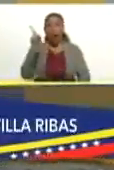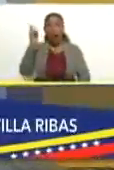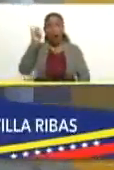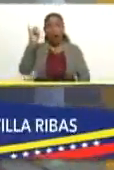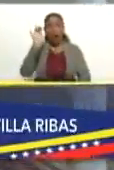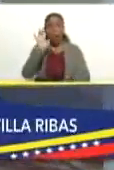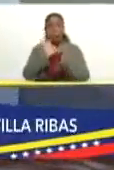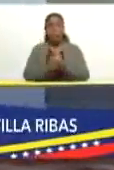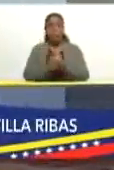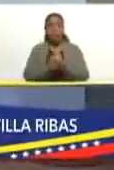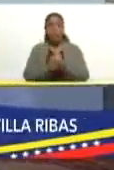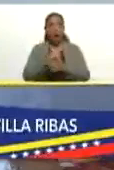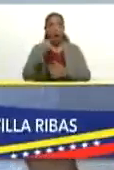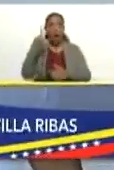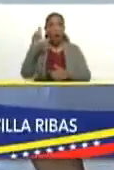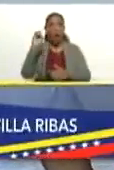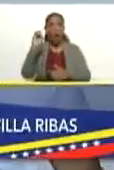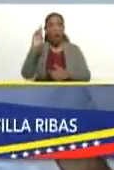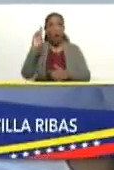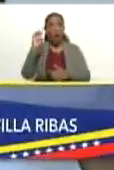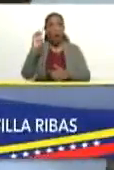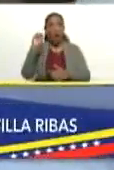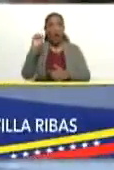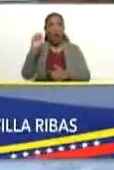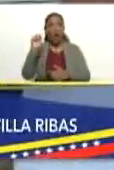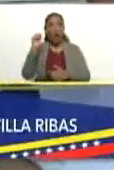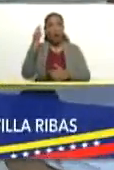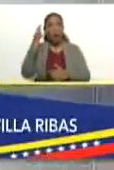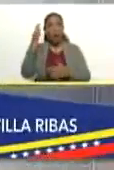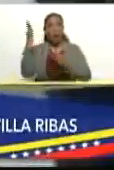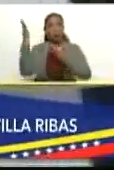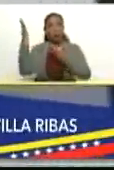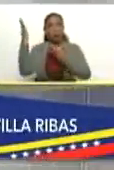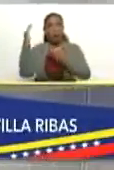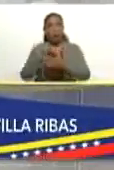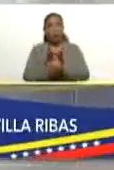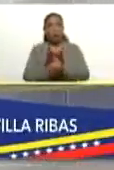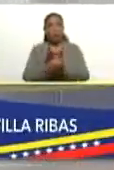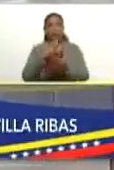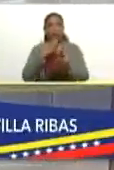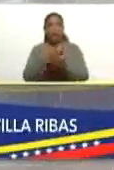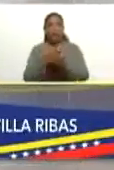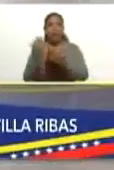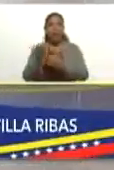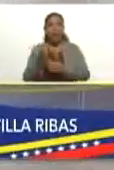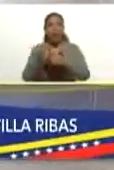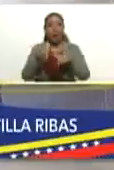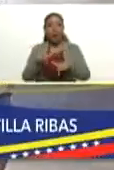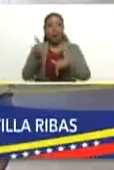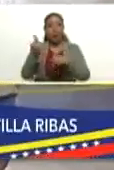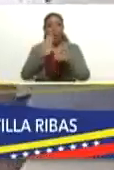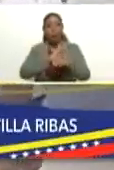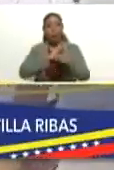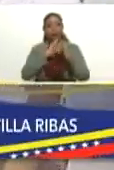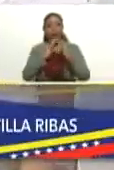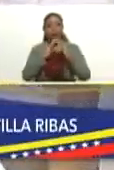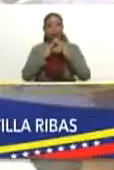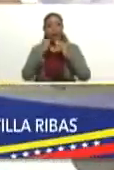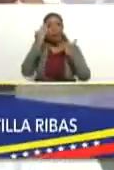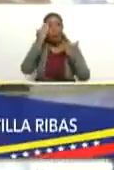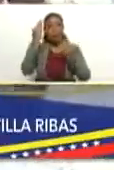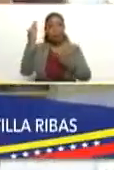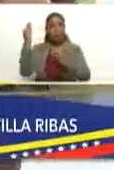amiga Lorena. Aquí, conversadito, Lorena. Gracias por recibirme acá en tu casa. Saludos,